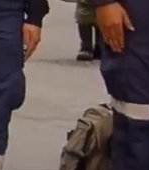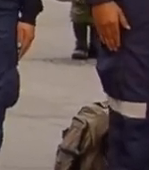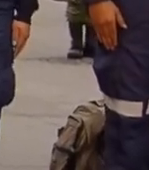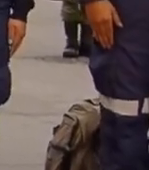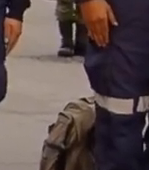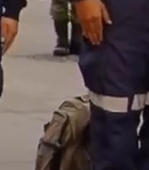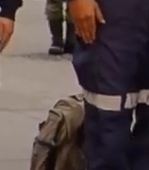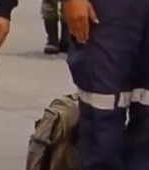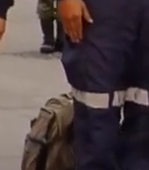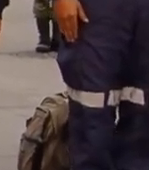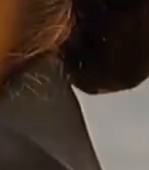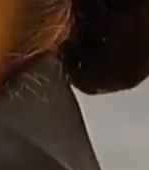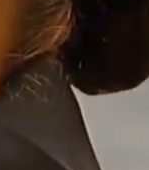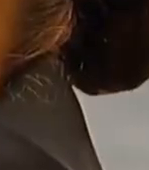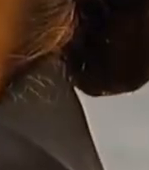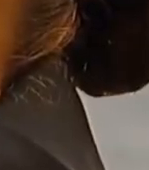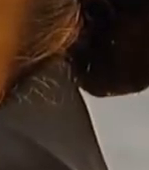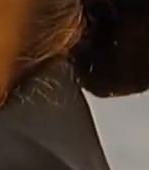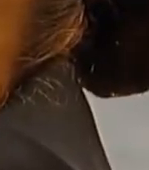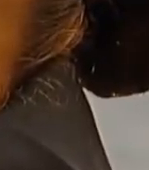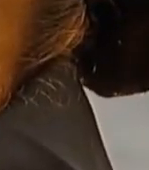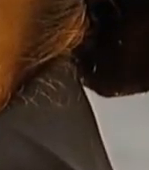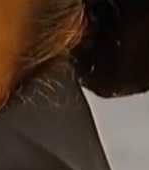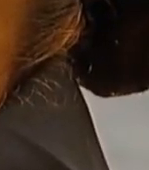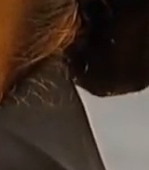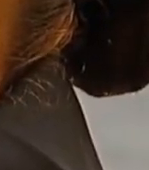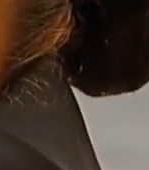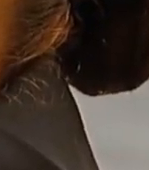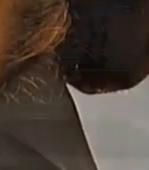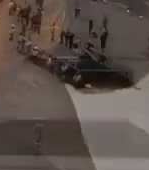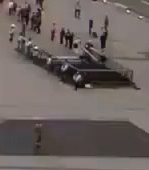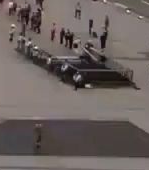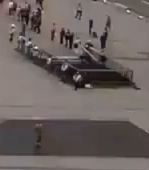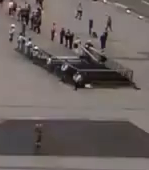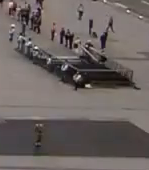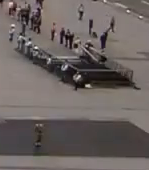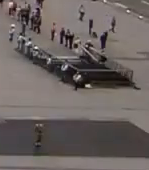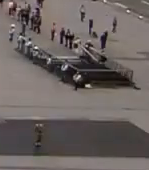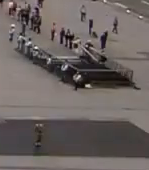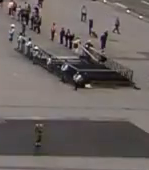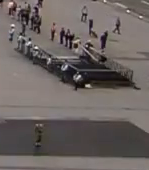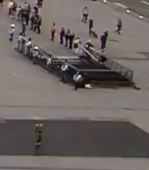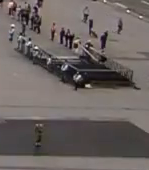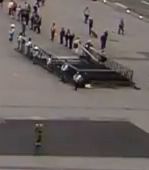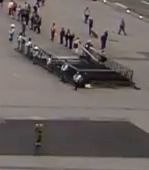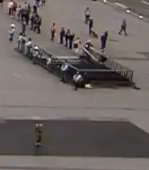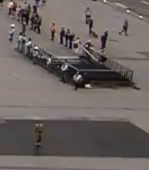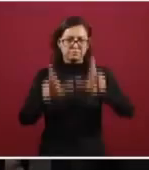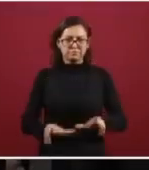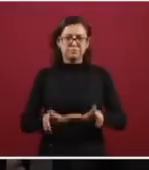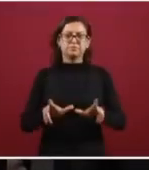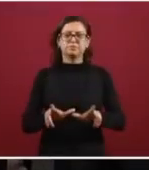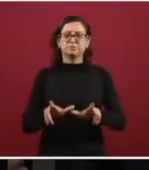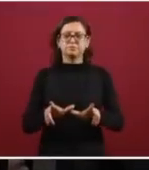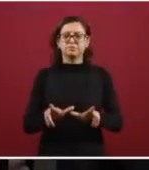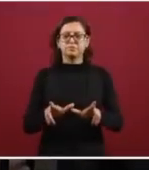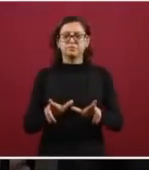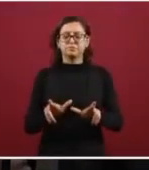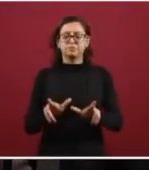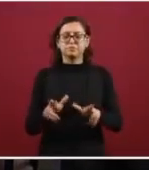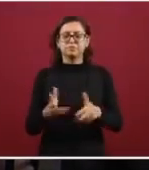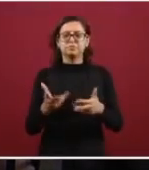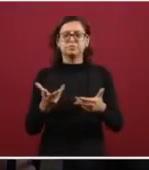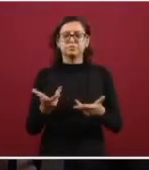entonó, la ceremonia concluyó con el himno nacional. Posteriormente se llevó a cabo en Palacio Nacional la entrega del Premio Nacional